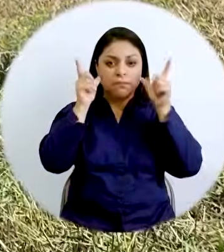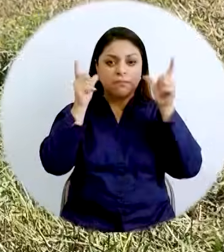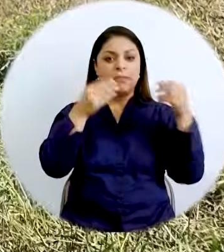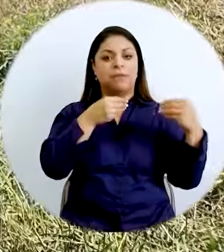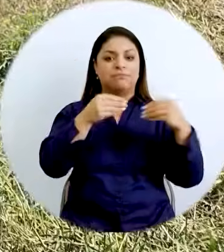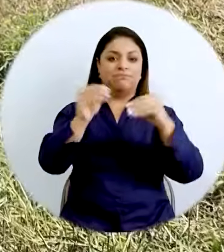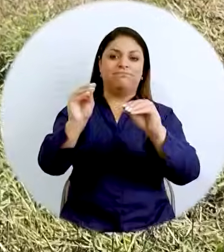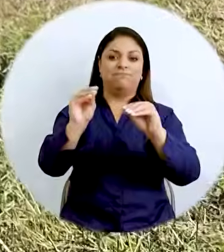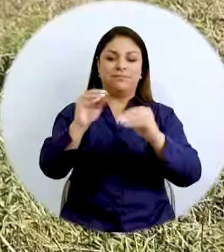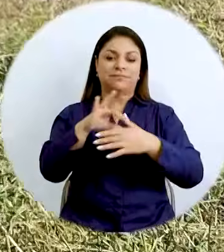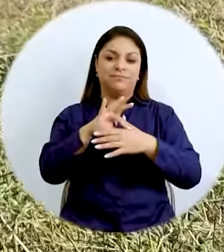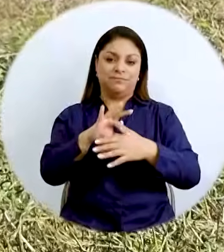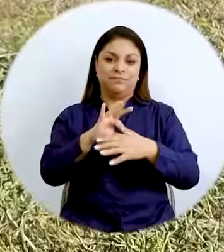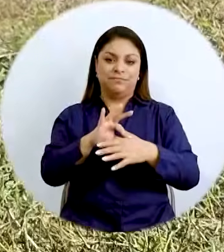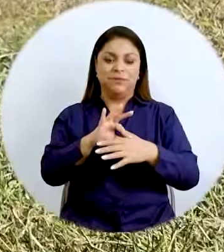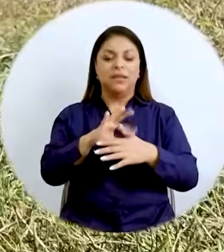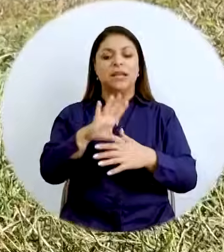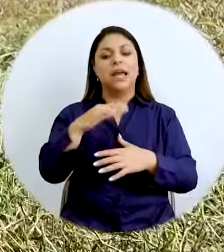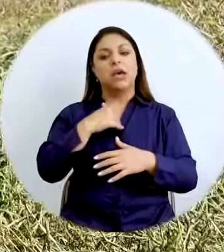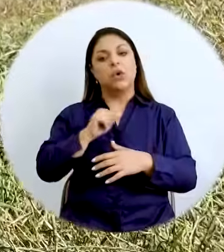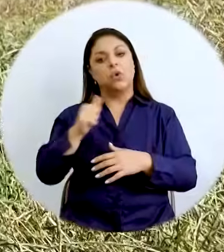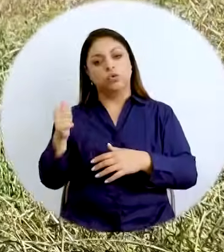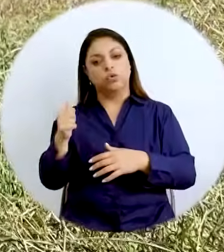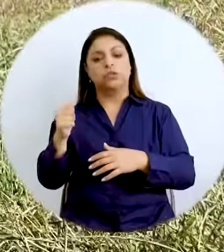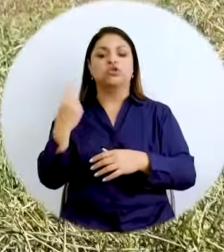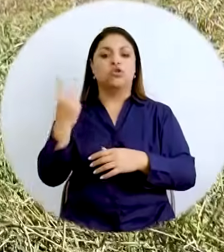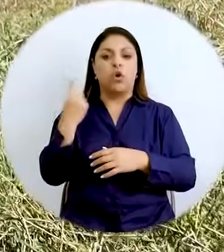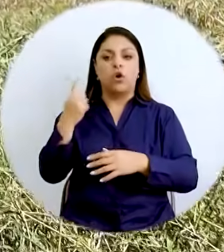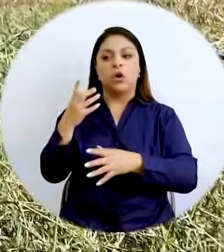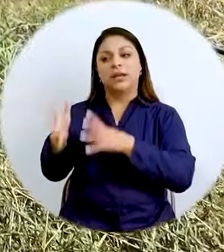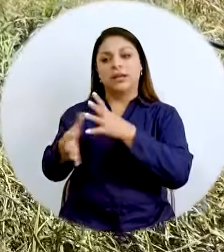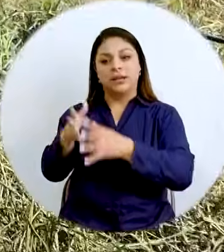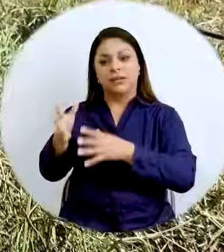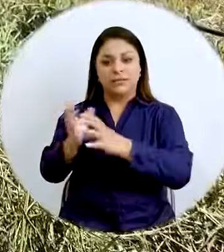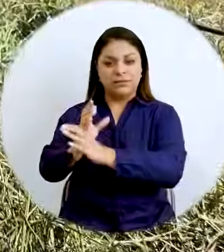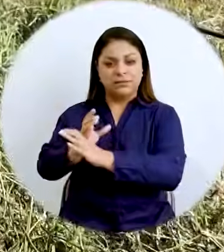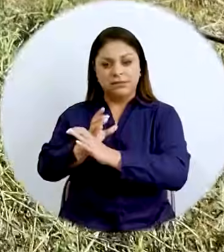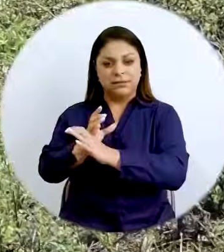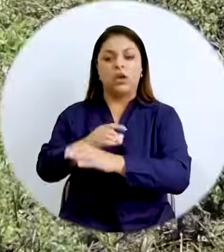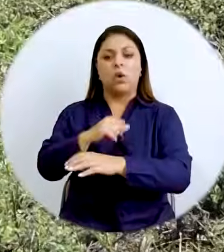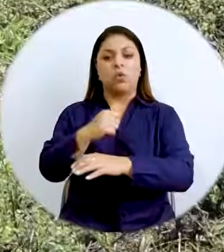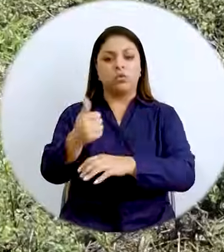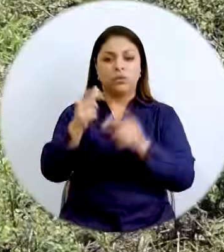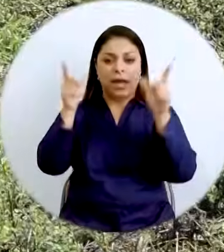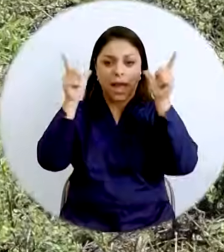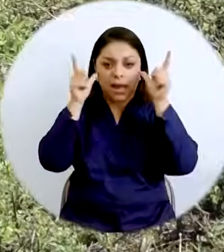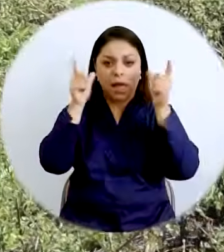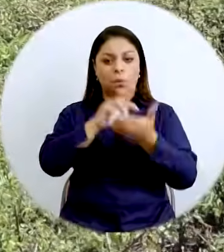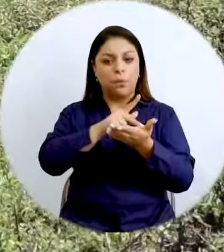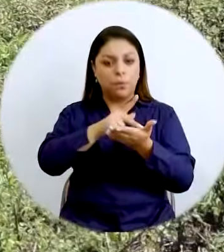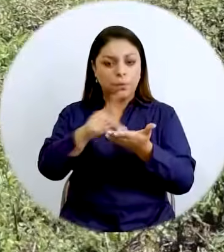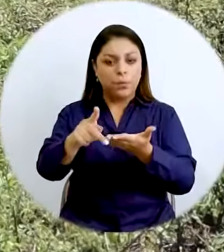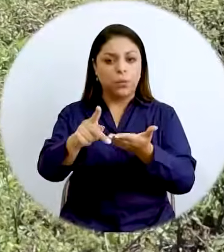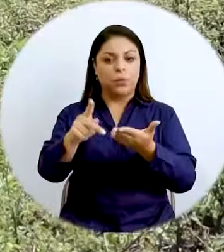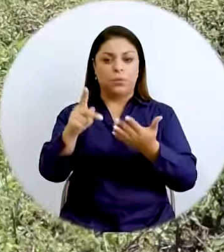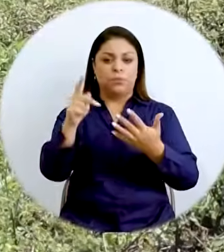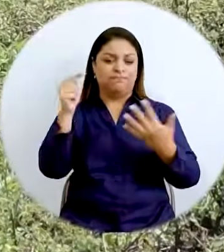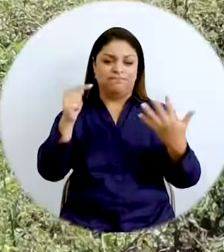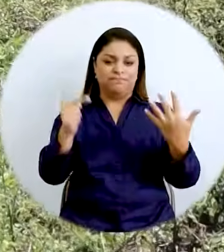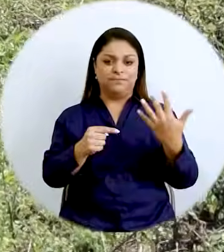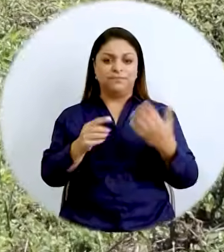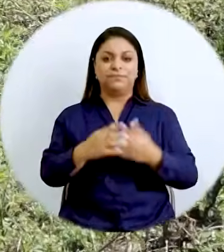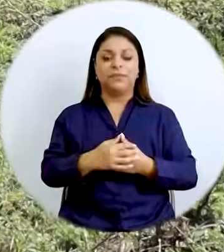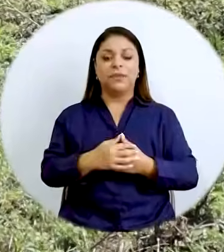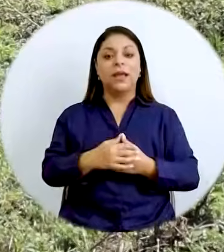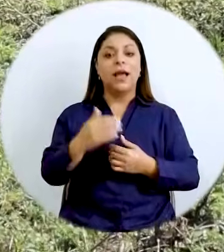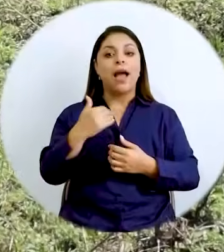para carne. Y hay otros sistemas que son de cría, de ganado puro y esto. ¿Okay? Digamos,